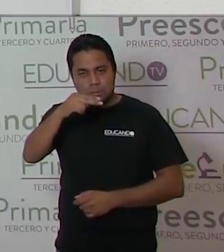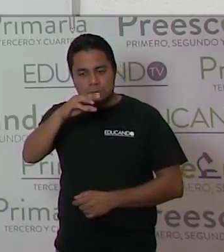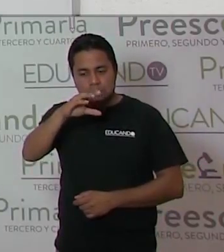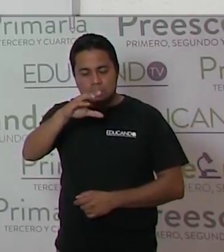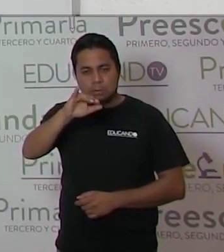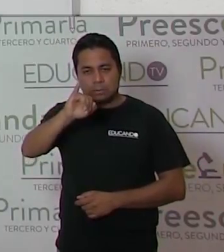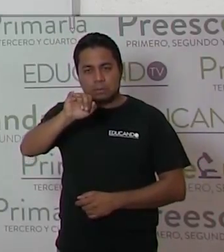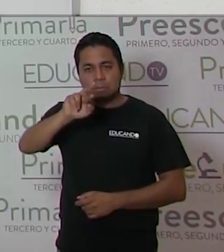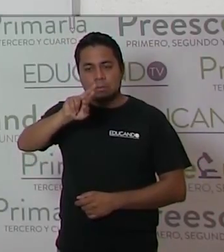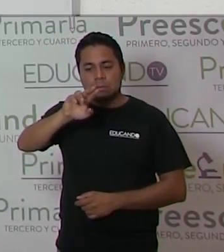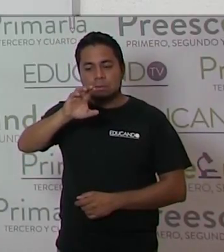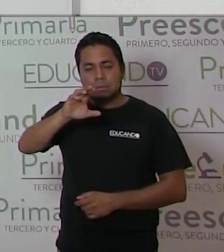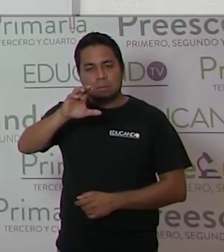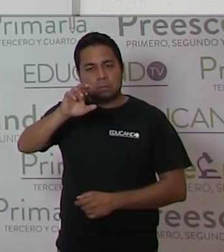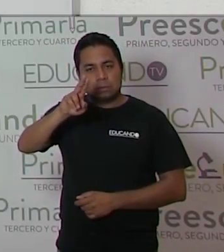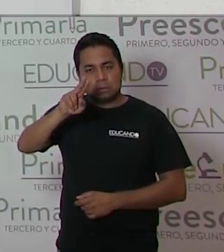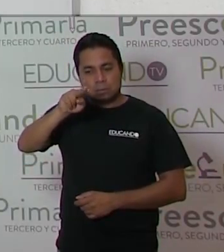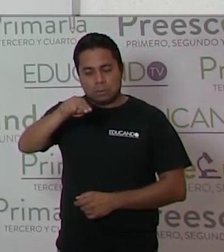circunferencia.